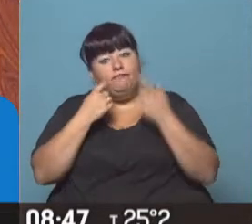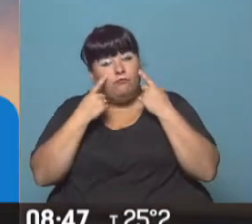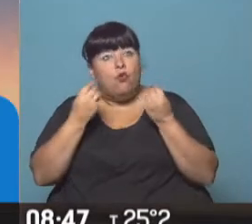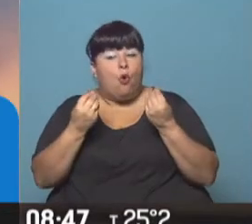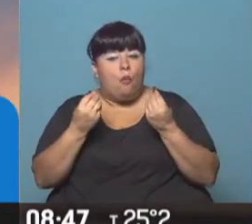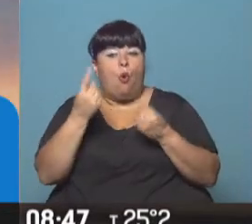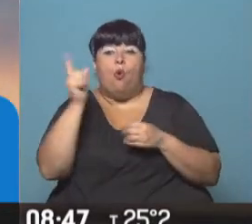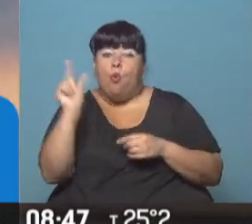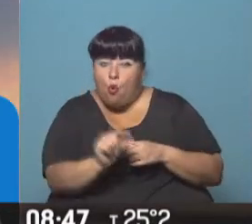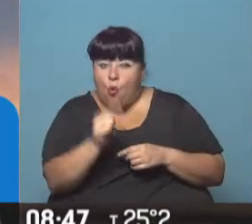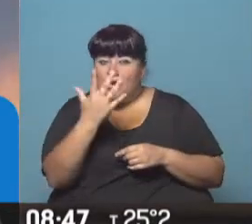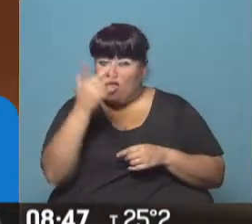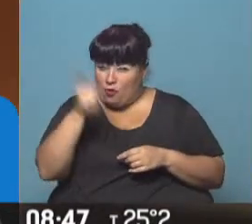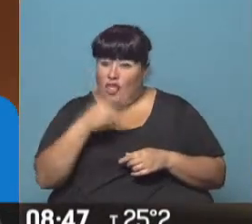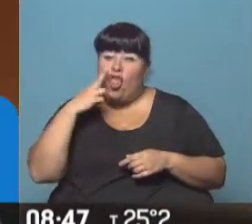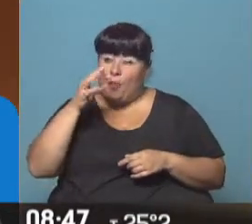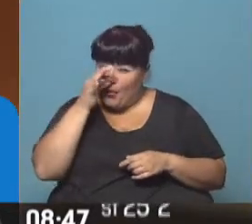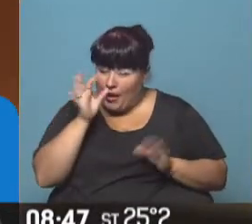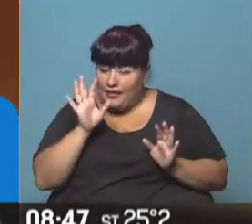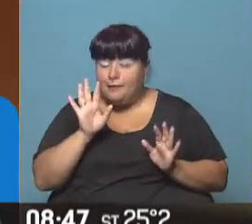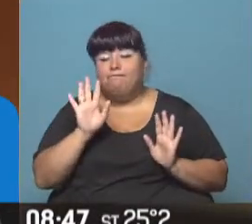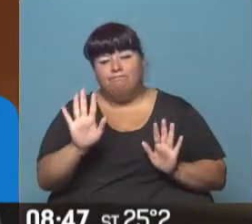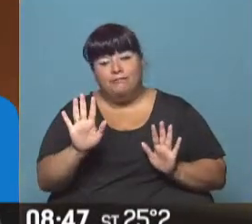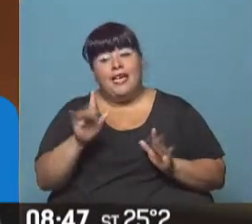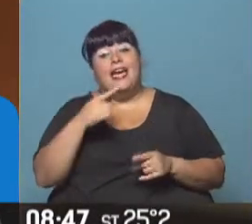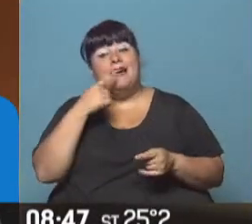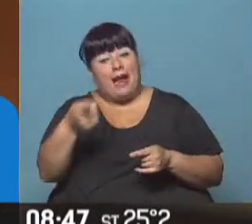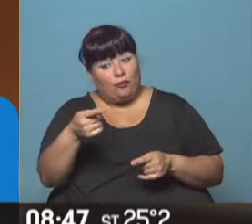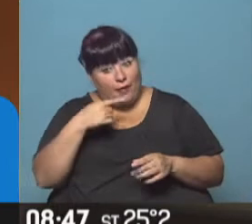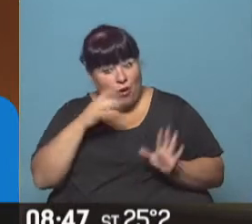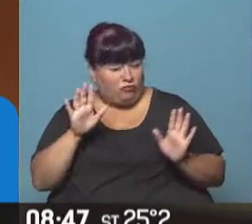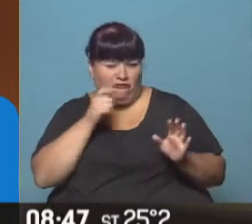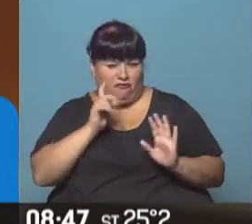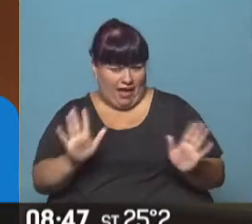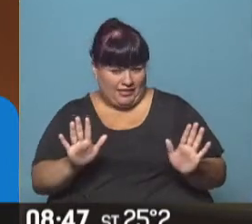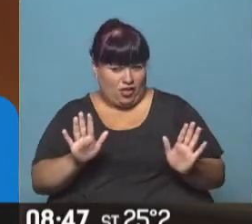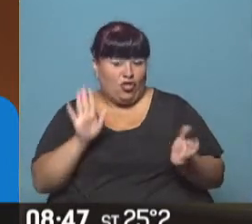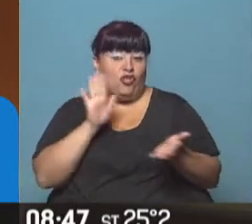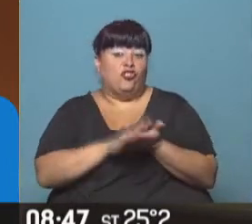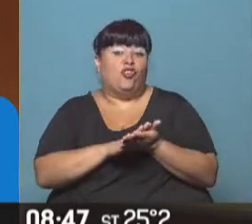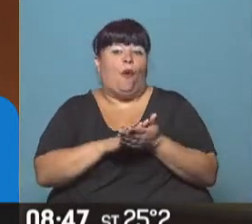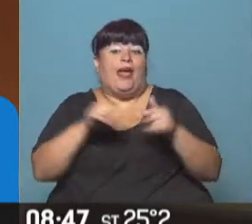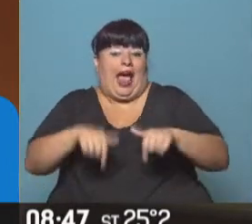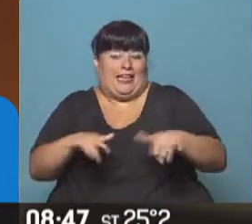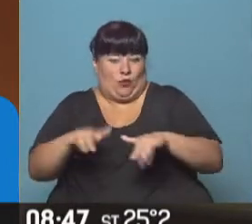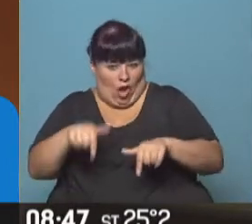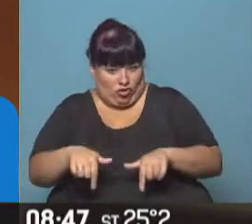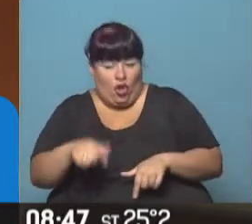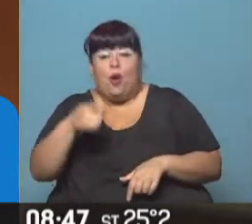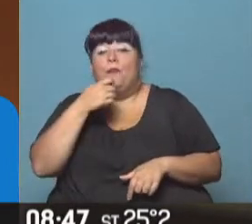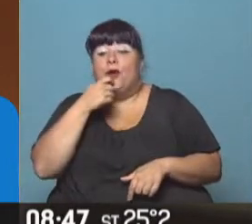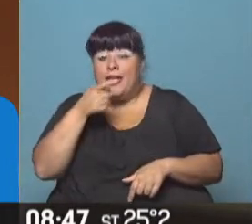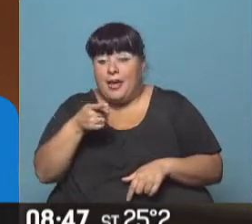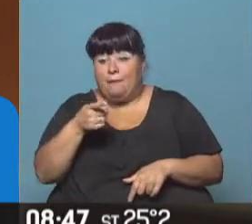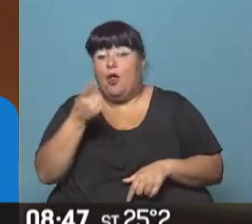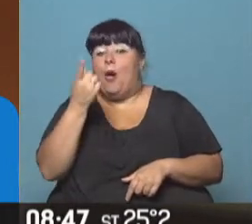un dígito en el 2020? Mira, para la respuesta a esa pregunta es simple en lo lo conceptual. Vos para tener